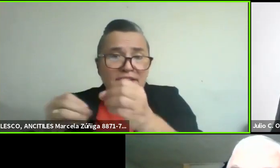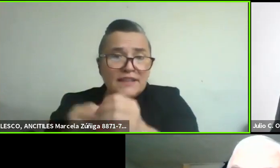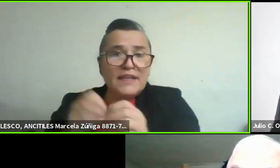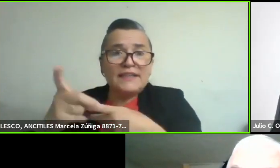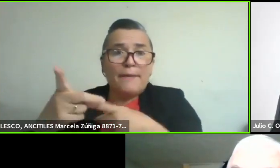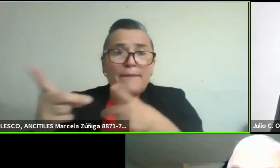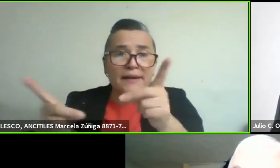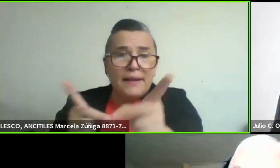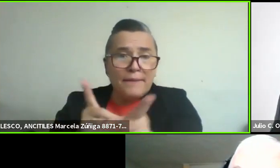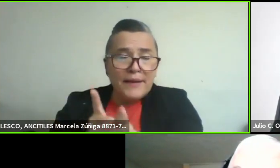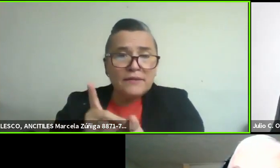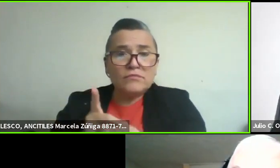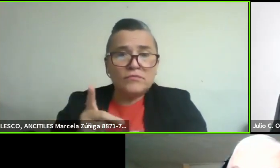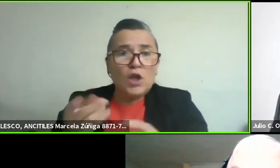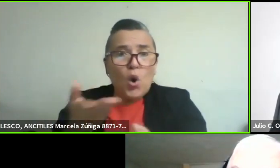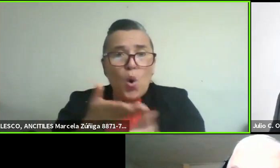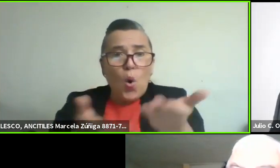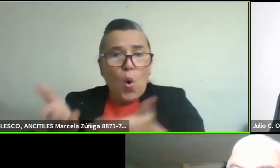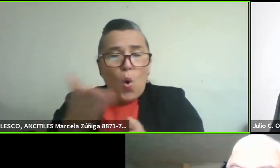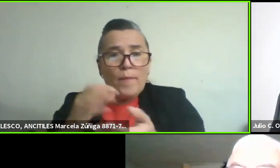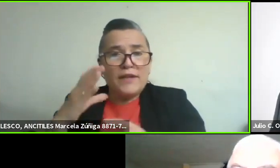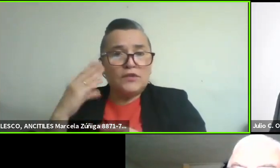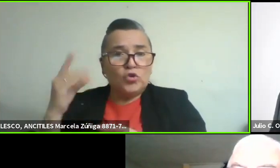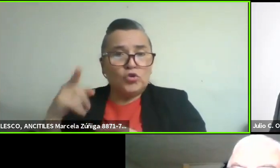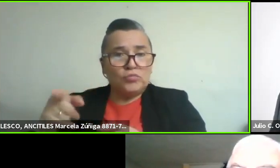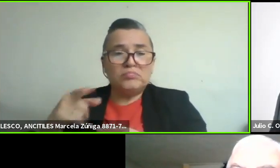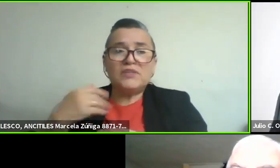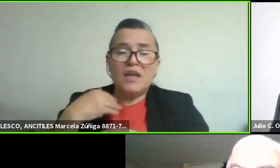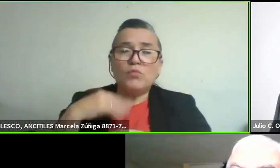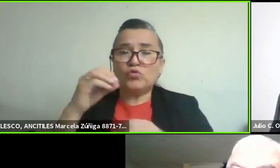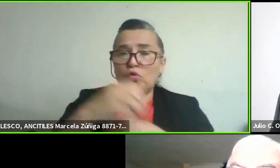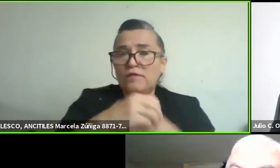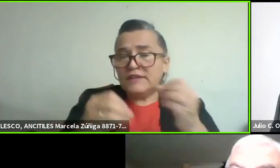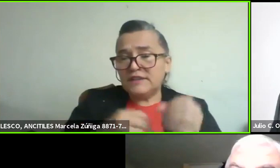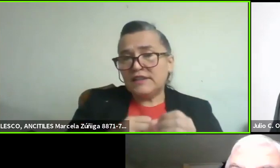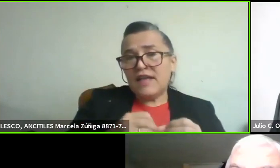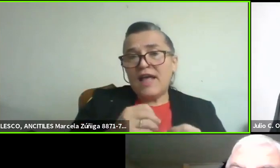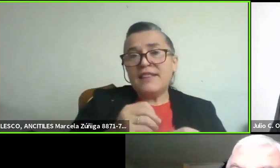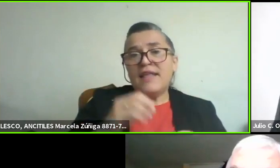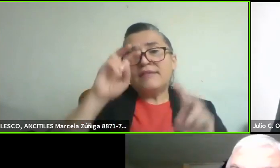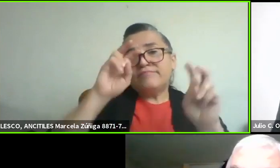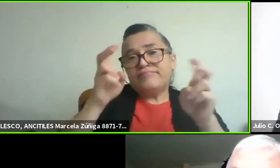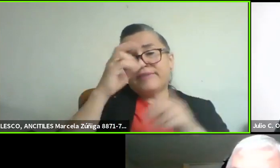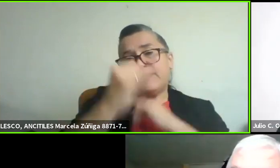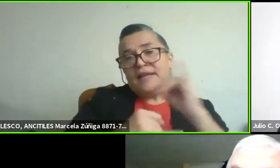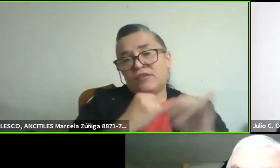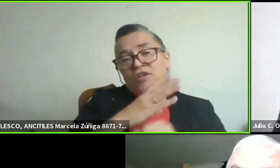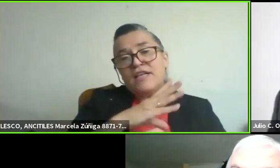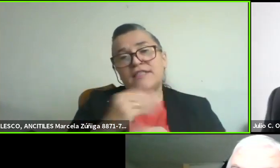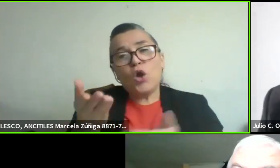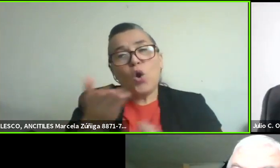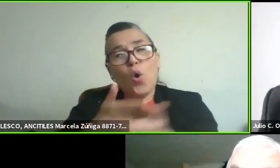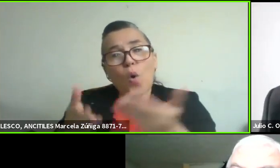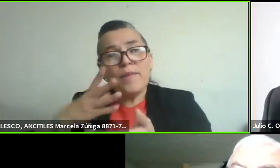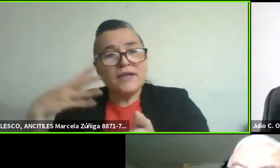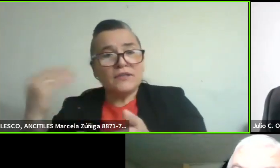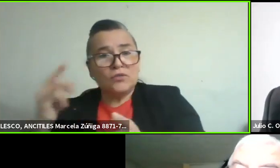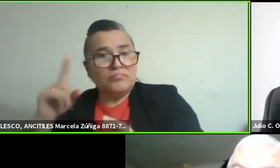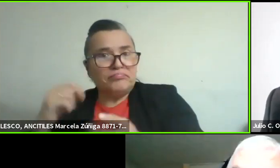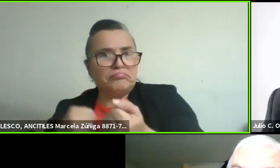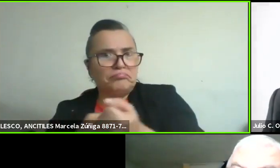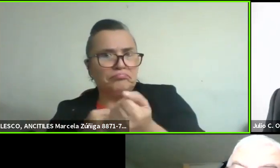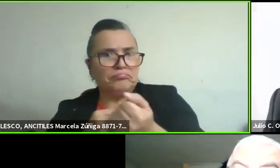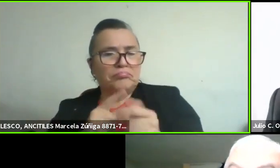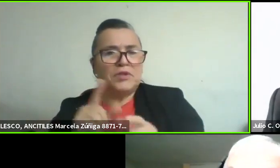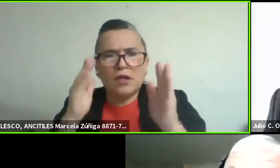universidad de costa rica tenemos la oficina de asunto internacionales y cooperación externa que también está atenta a estas posibilidades también hace